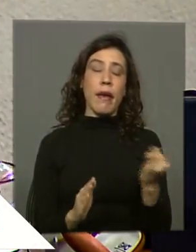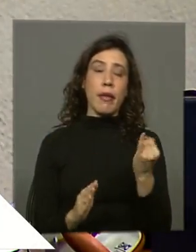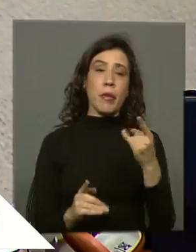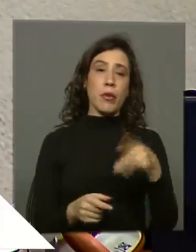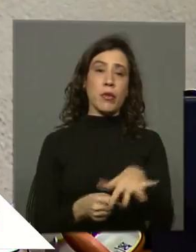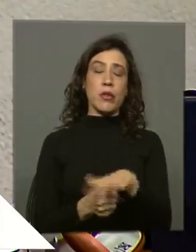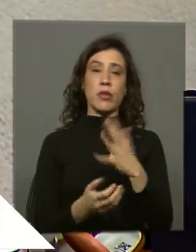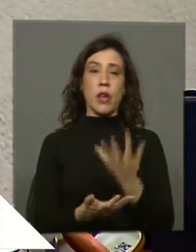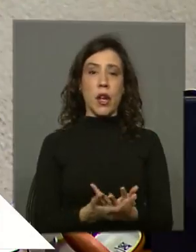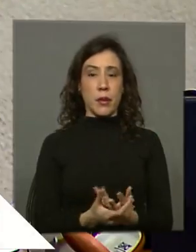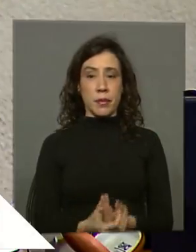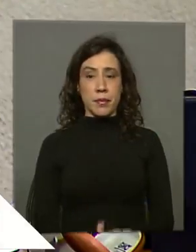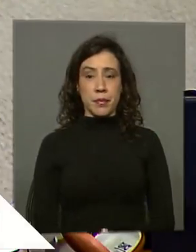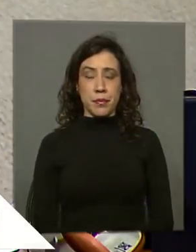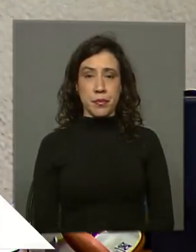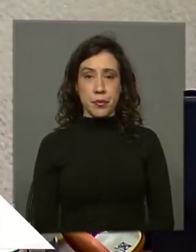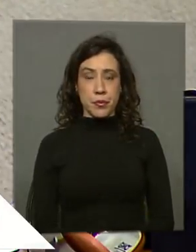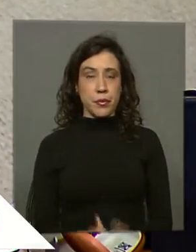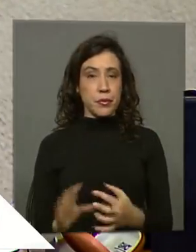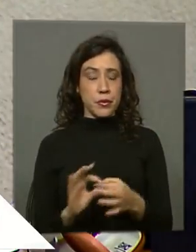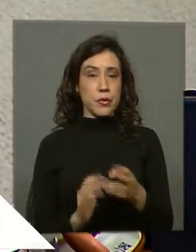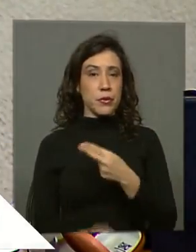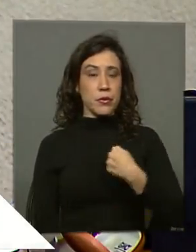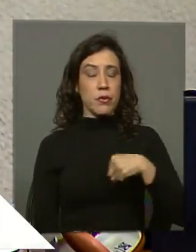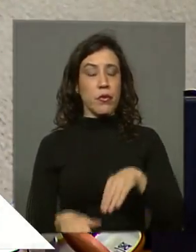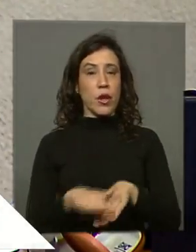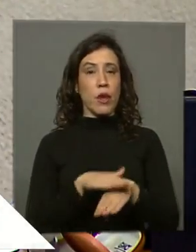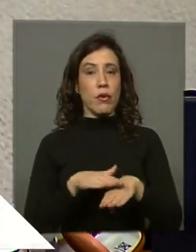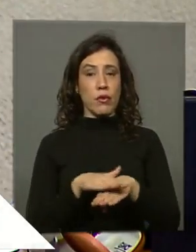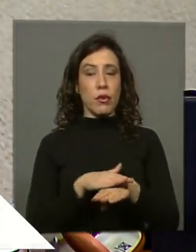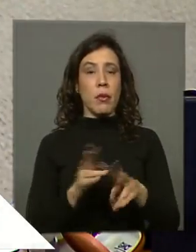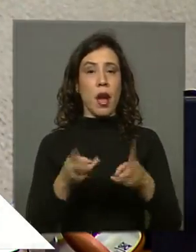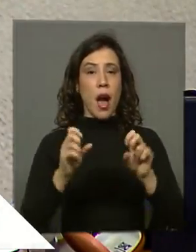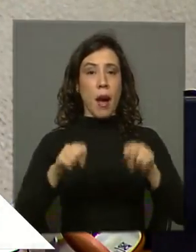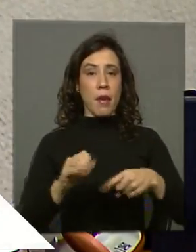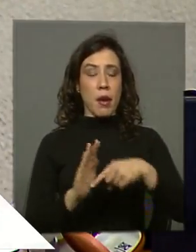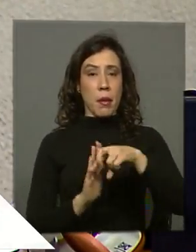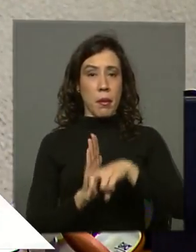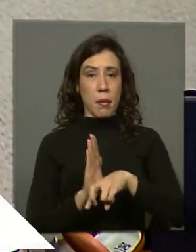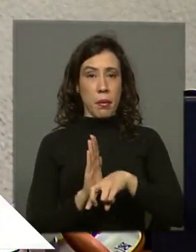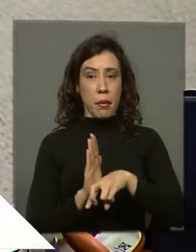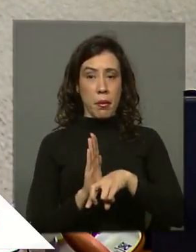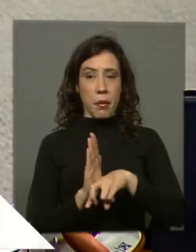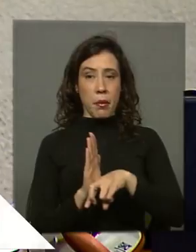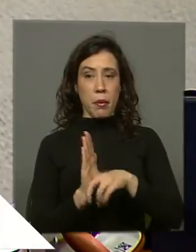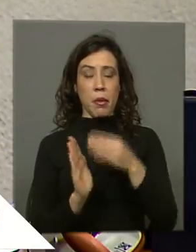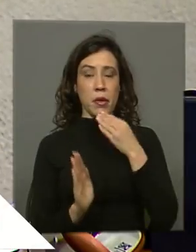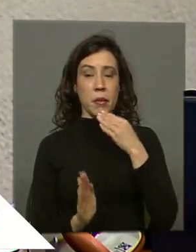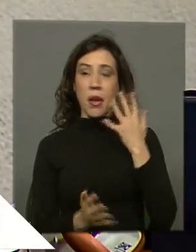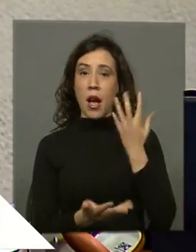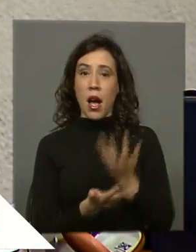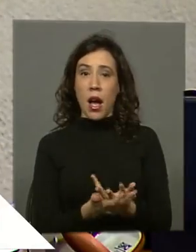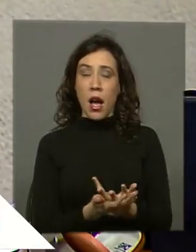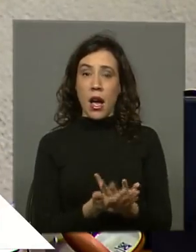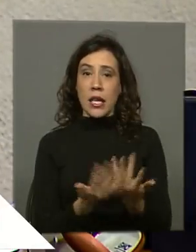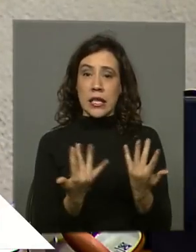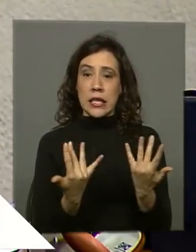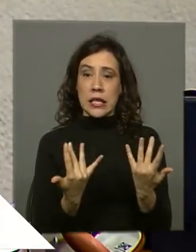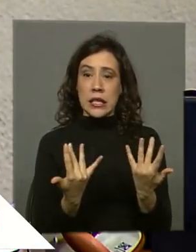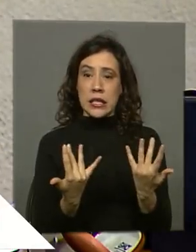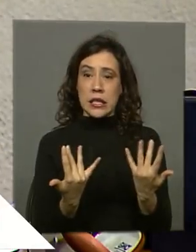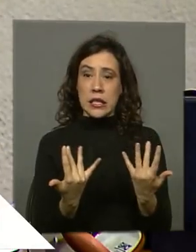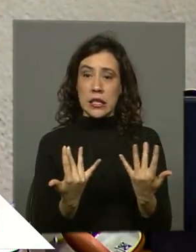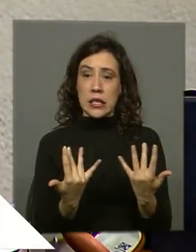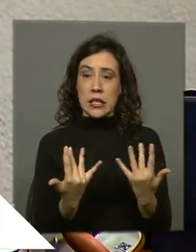las condiciones que tengan por eso presidente que para nosotros es fundamental aprobar este proyecto y además sabiendo que existe ya que se está